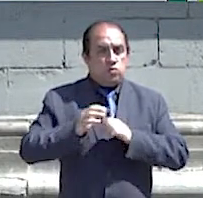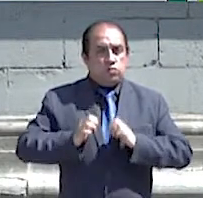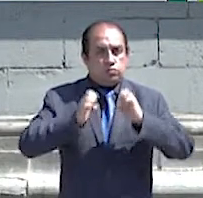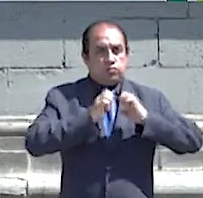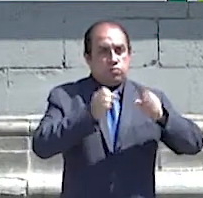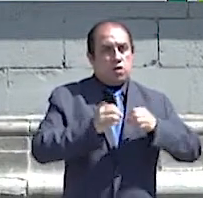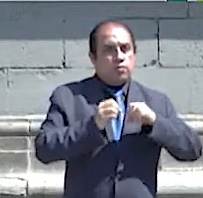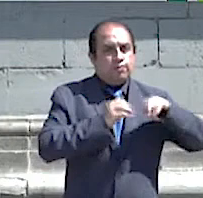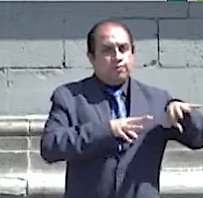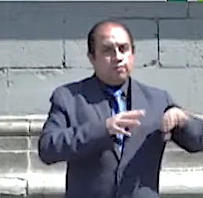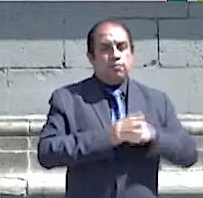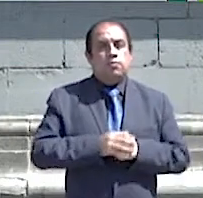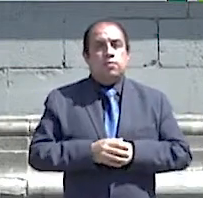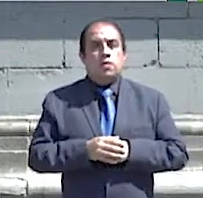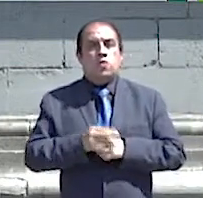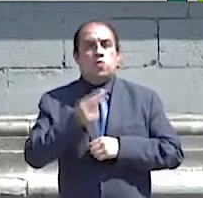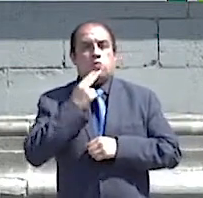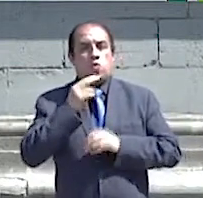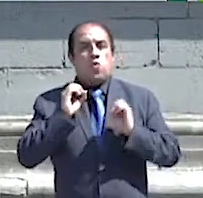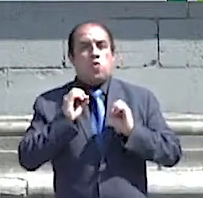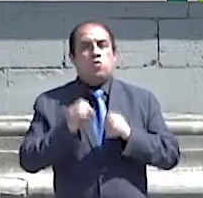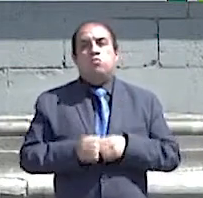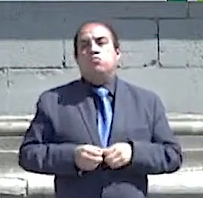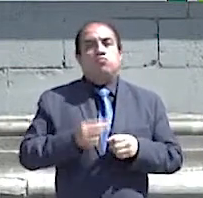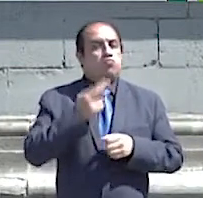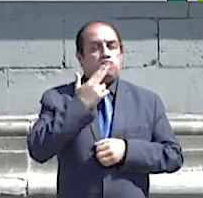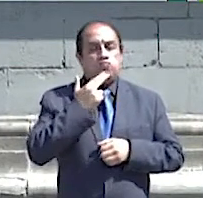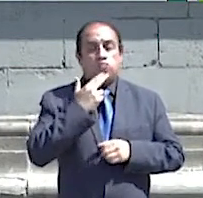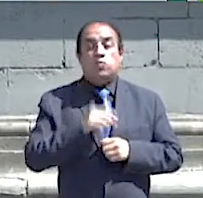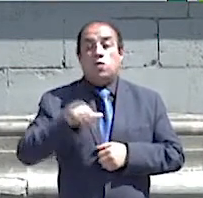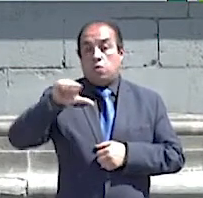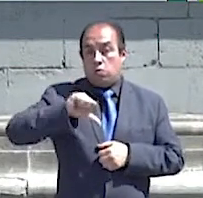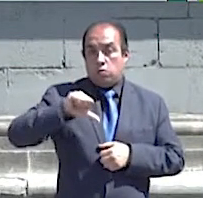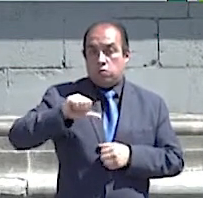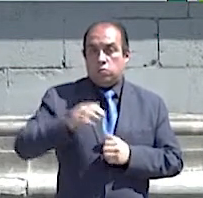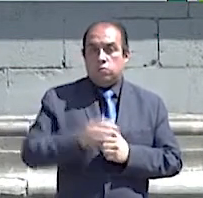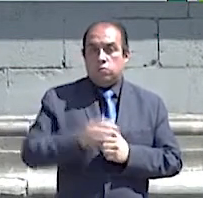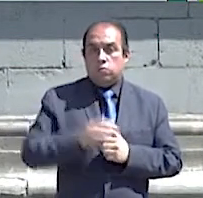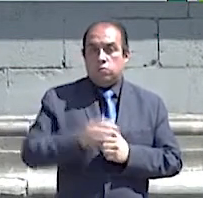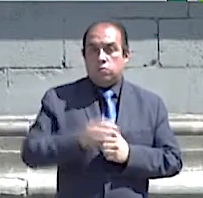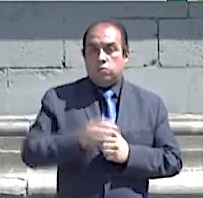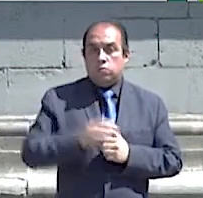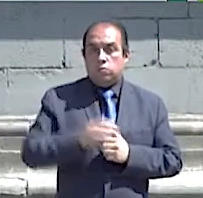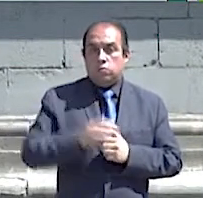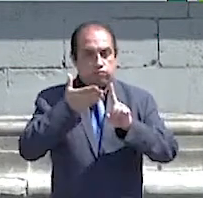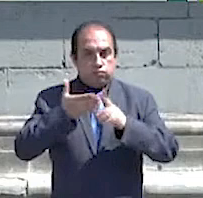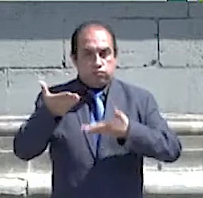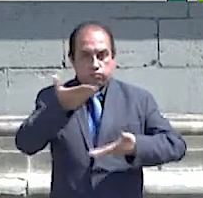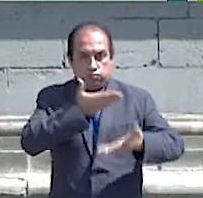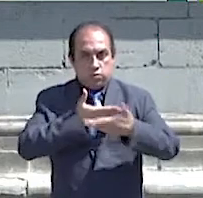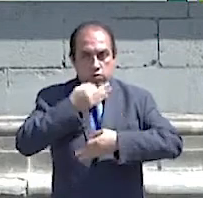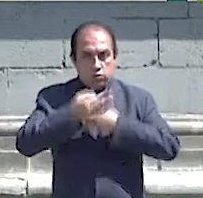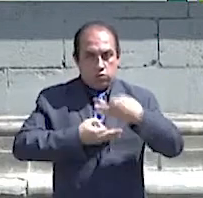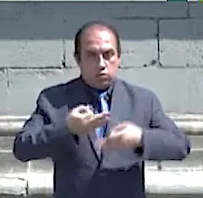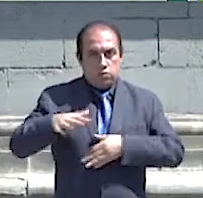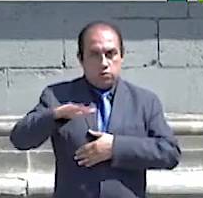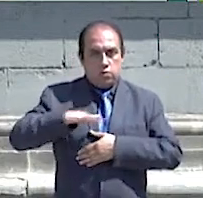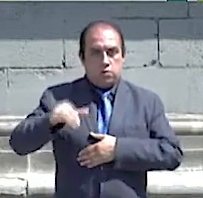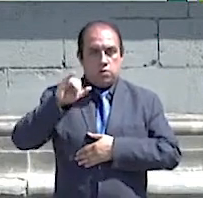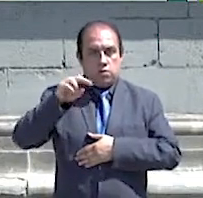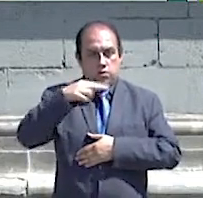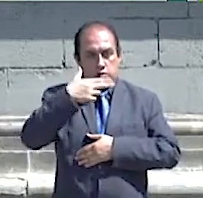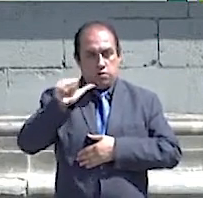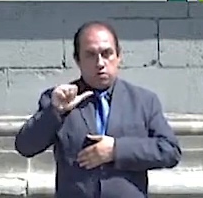habitacional subutilizados o en desuso. Hoy hay una visión compartida de todas las partes, el INAH,